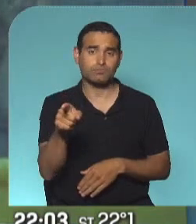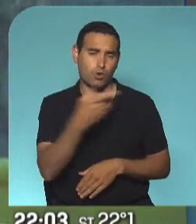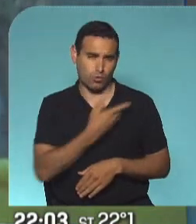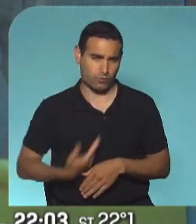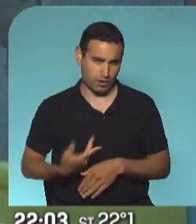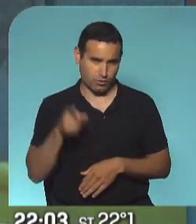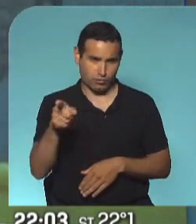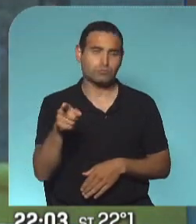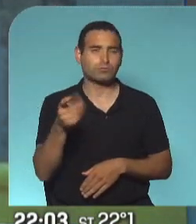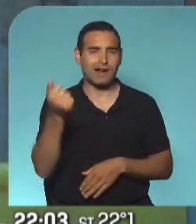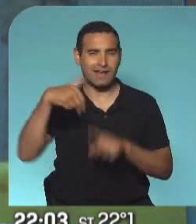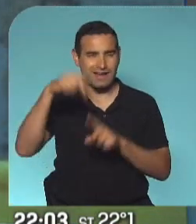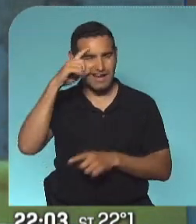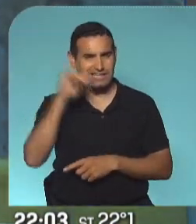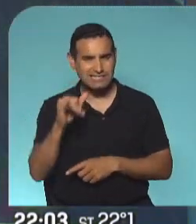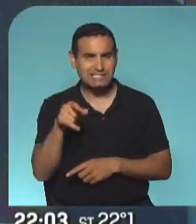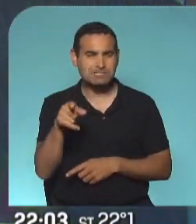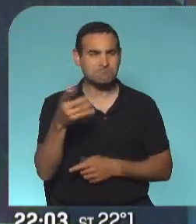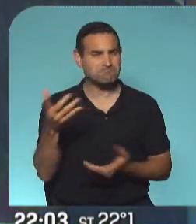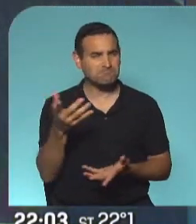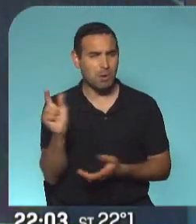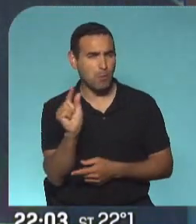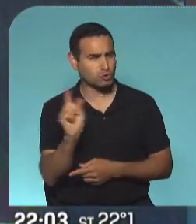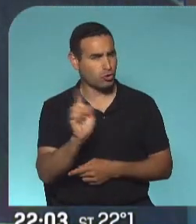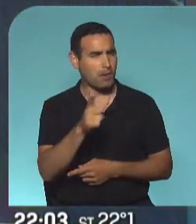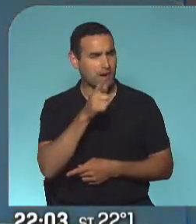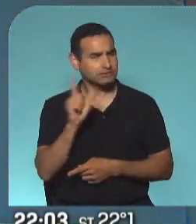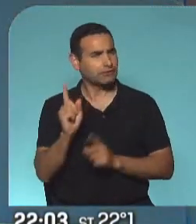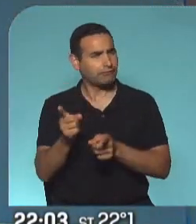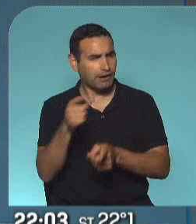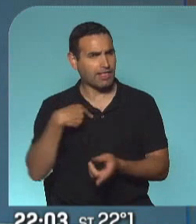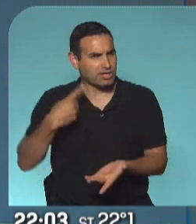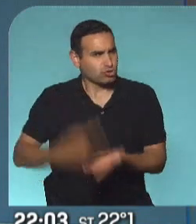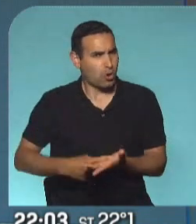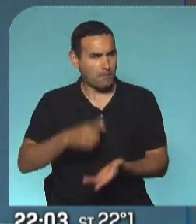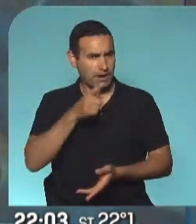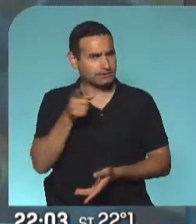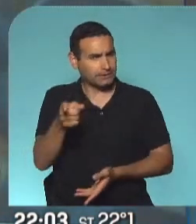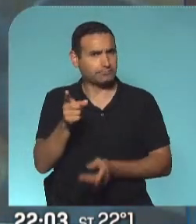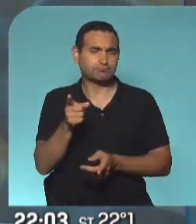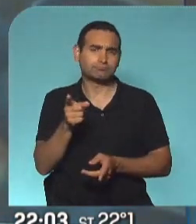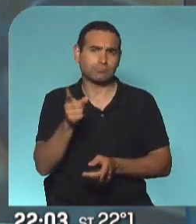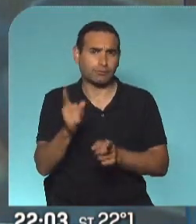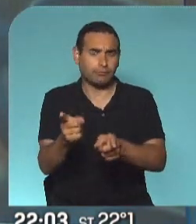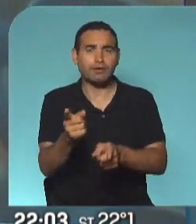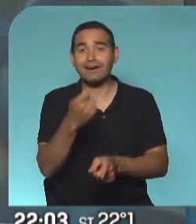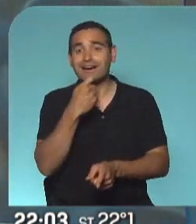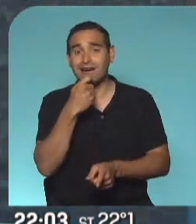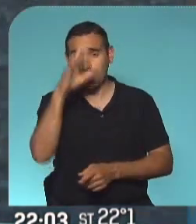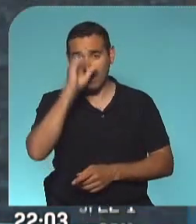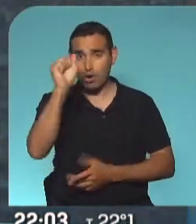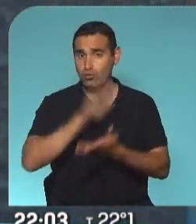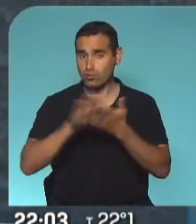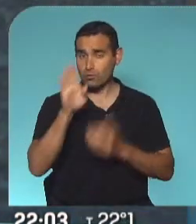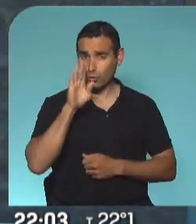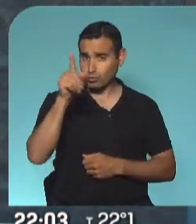de facto de provisional parece tener poco, porque mientras tanto va tomando decisiones como el nombramiento de un nuevo embajador en Estados Unidos